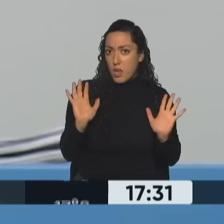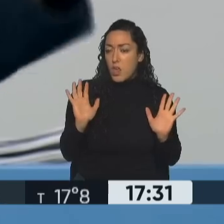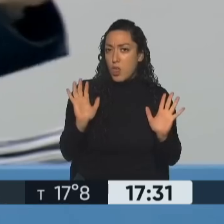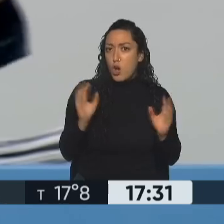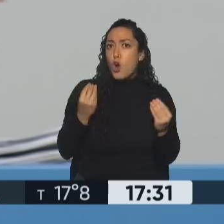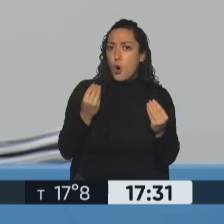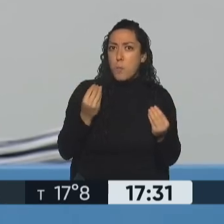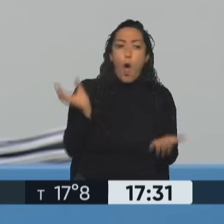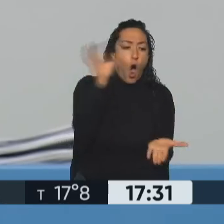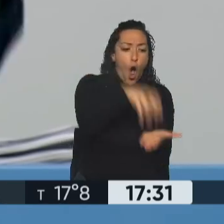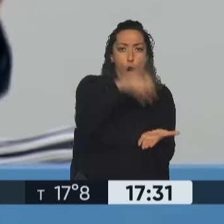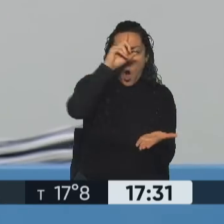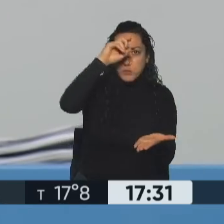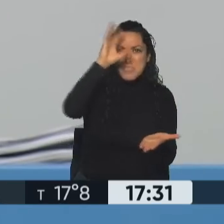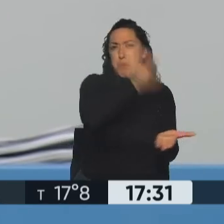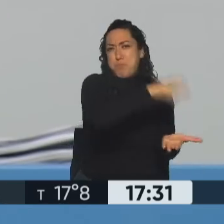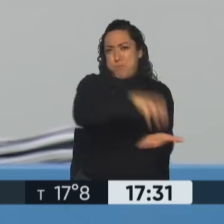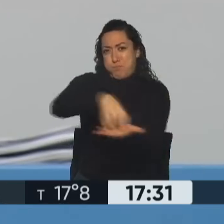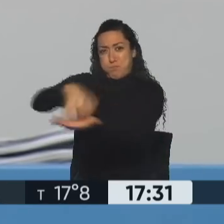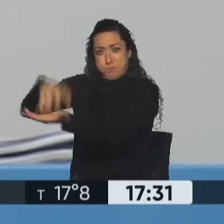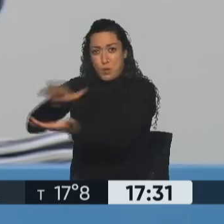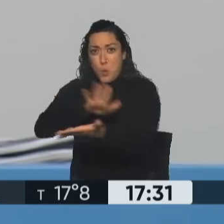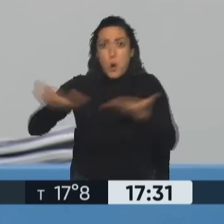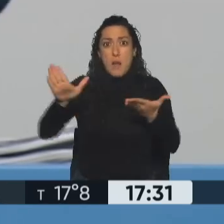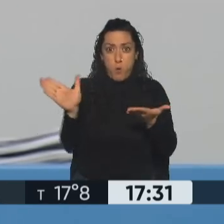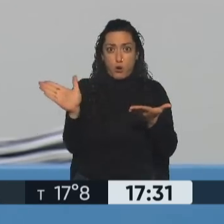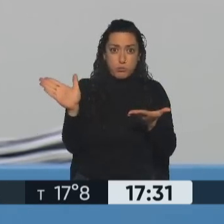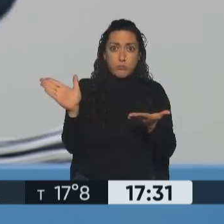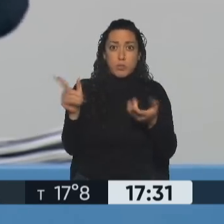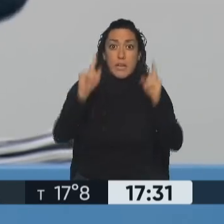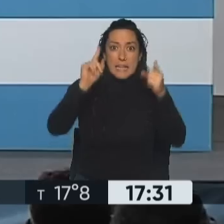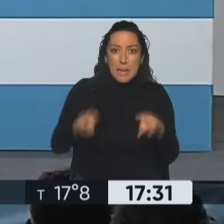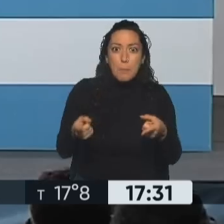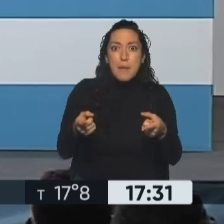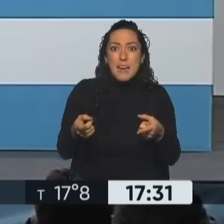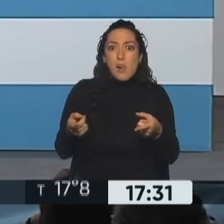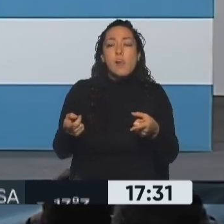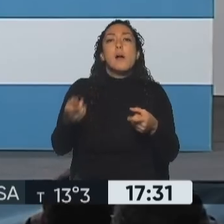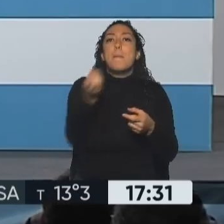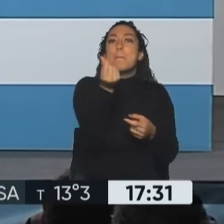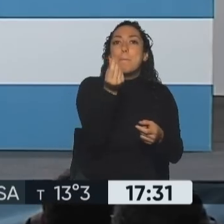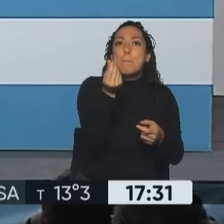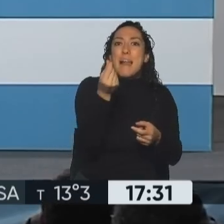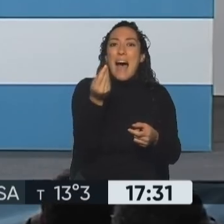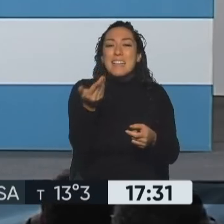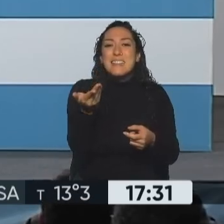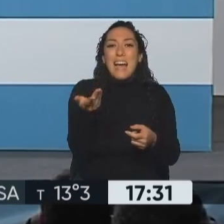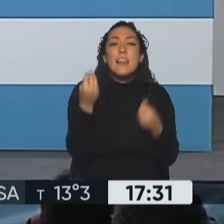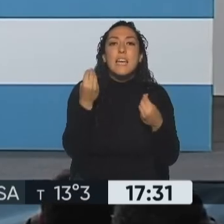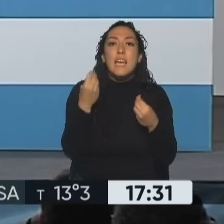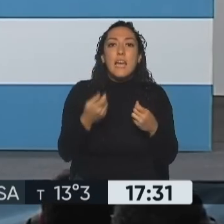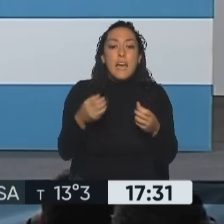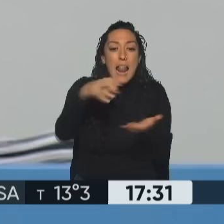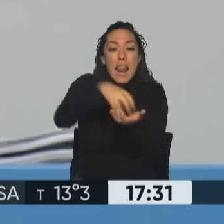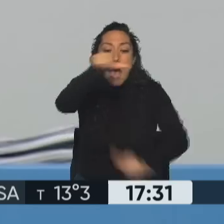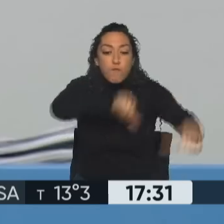montando hospitales en tiempo récord, poniendo plata de los estados del mundo en los laboratorios para